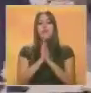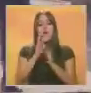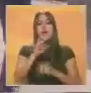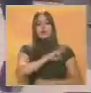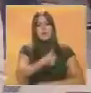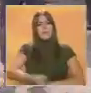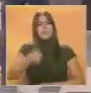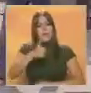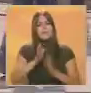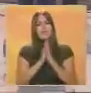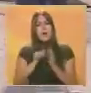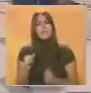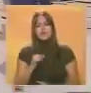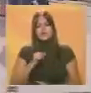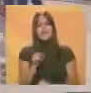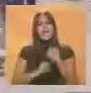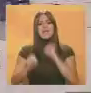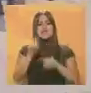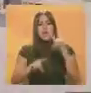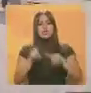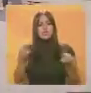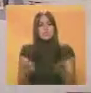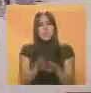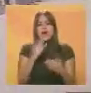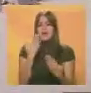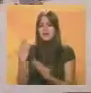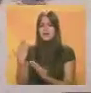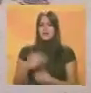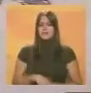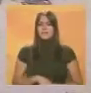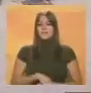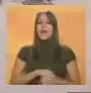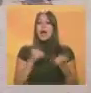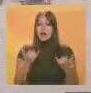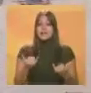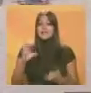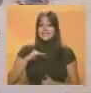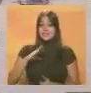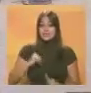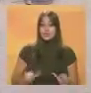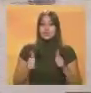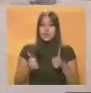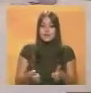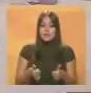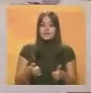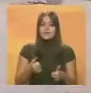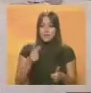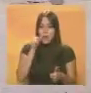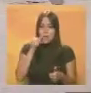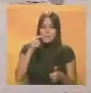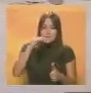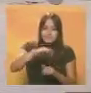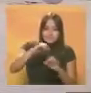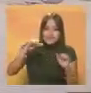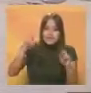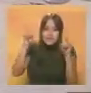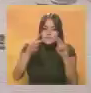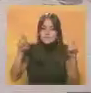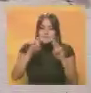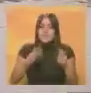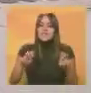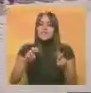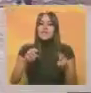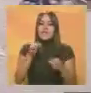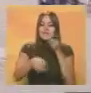autoridades más presencia policial para evitar tragedias como esta. Por ahora, efectivos del CICPC iniciaron el levantamiento del cuerpo para emprender las